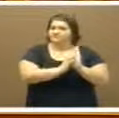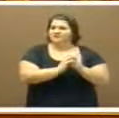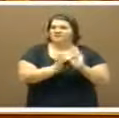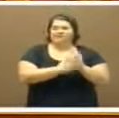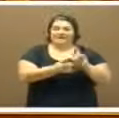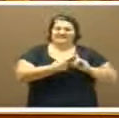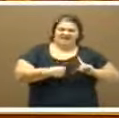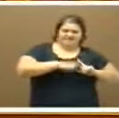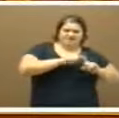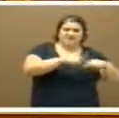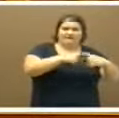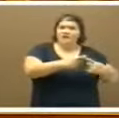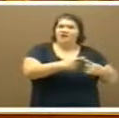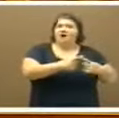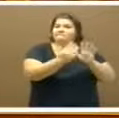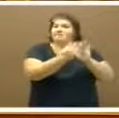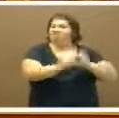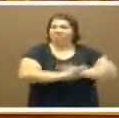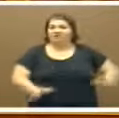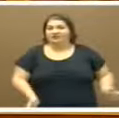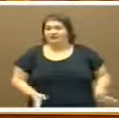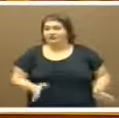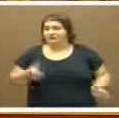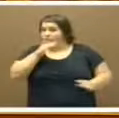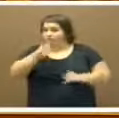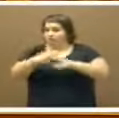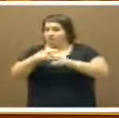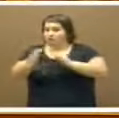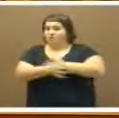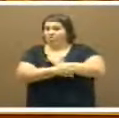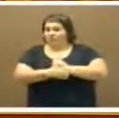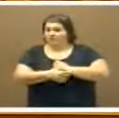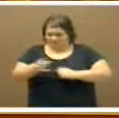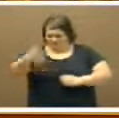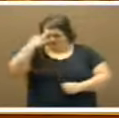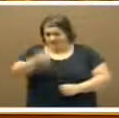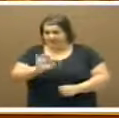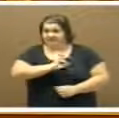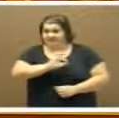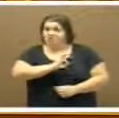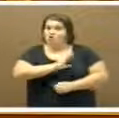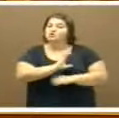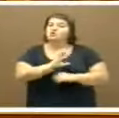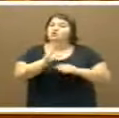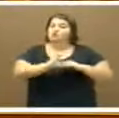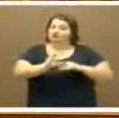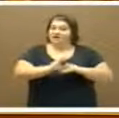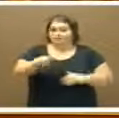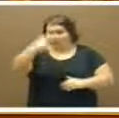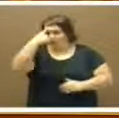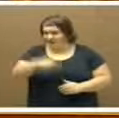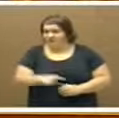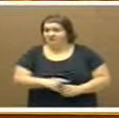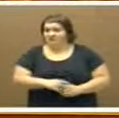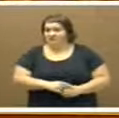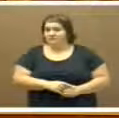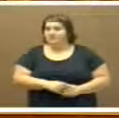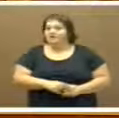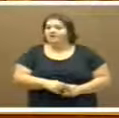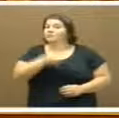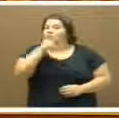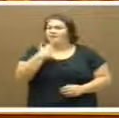hecho las familias extremeñas por su política austericida? ¿De verdad se lo cree, señor consejero? ¿De verdad se cree, señor consejero, que después